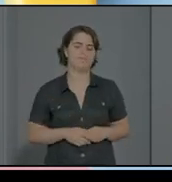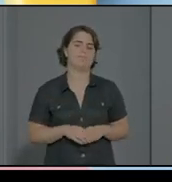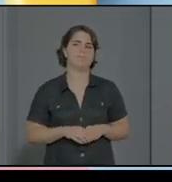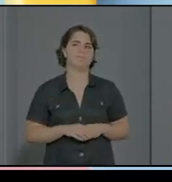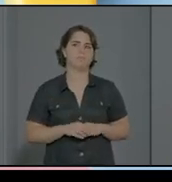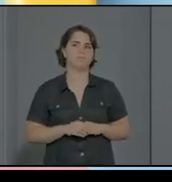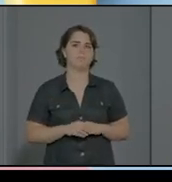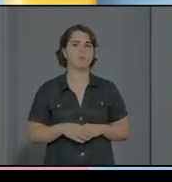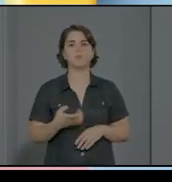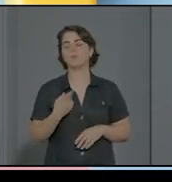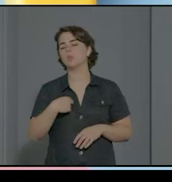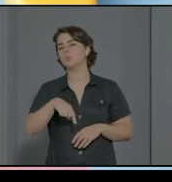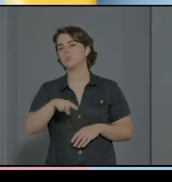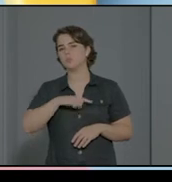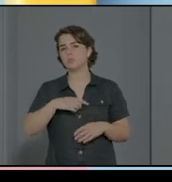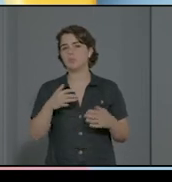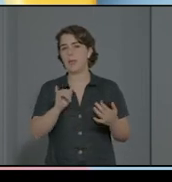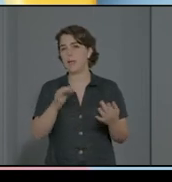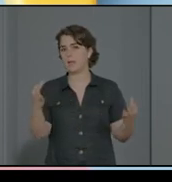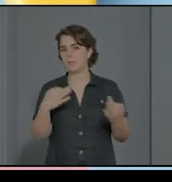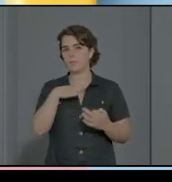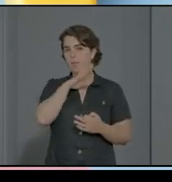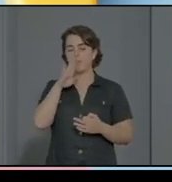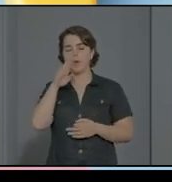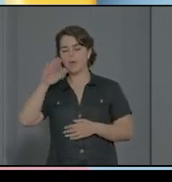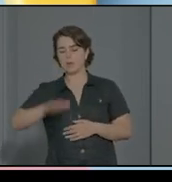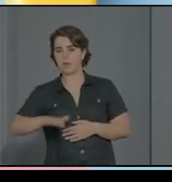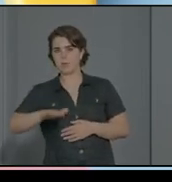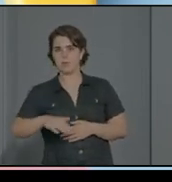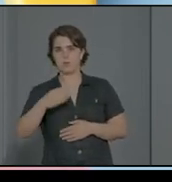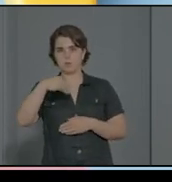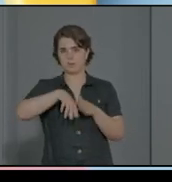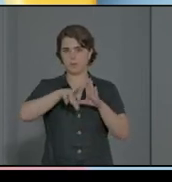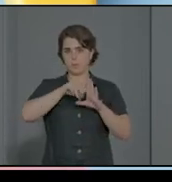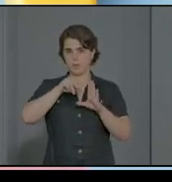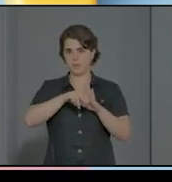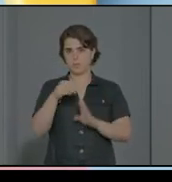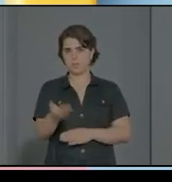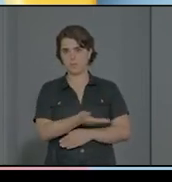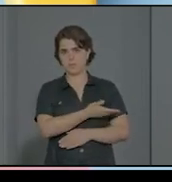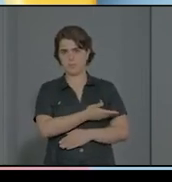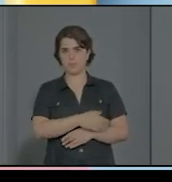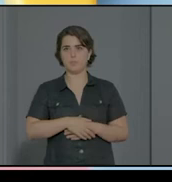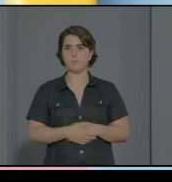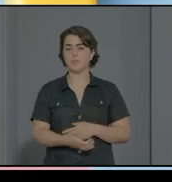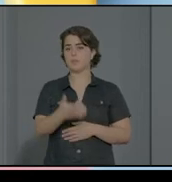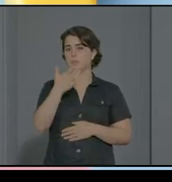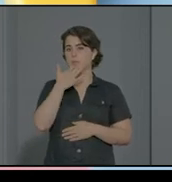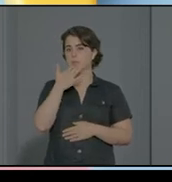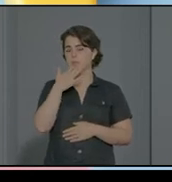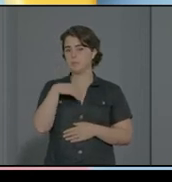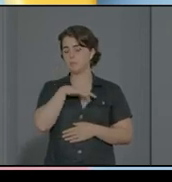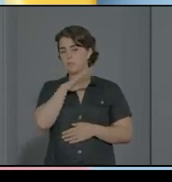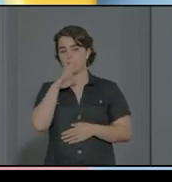Tenemos la madre y el niño que ven este video. Si la madre y el niño que ven